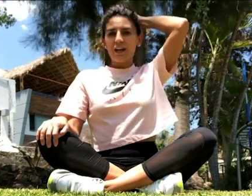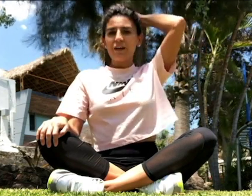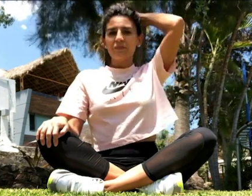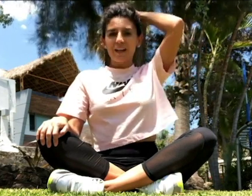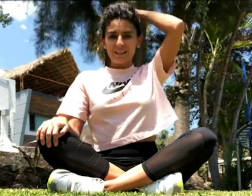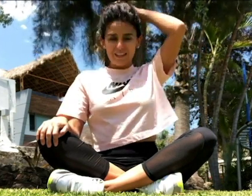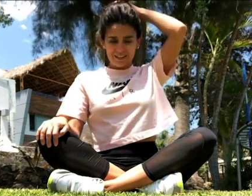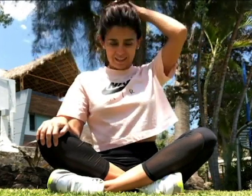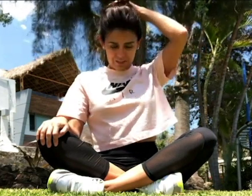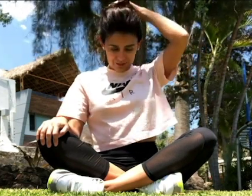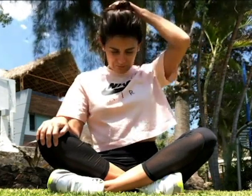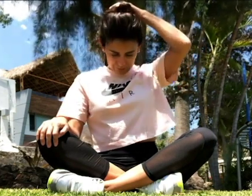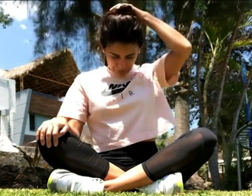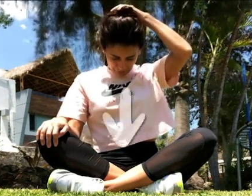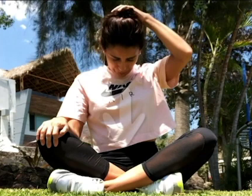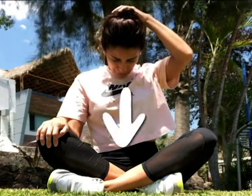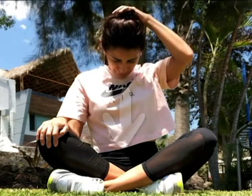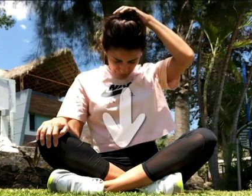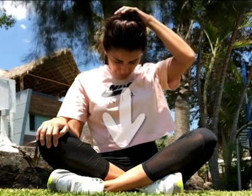Y ahora hacia el centro.